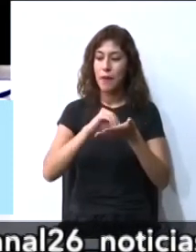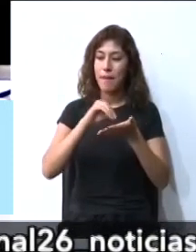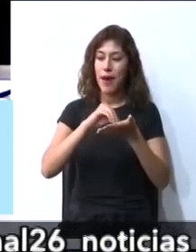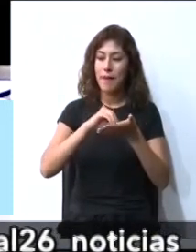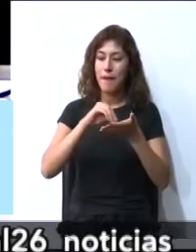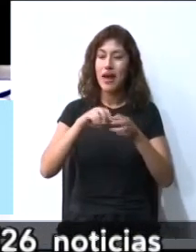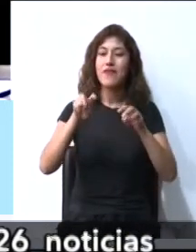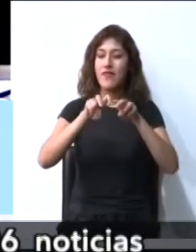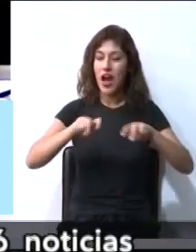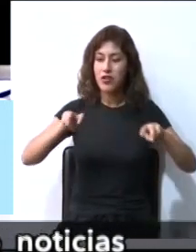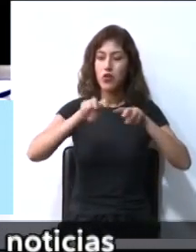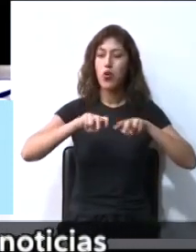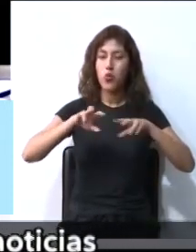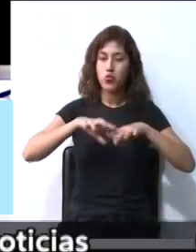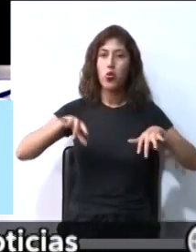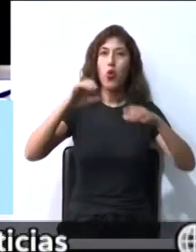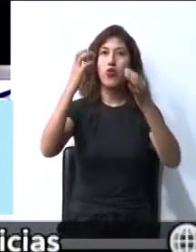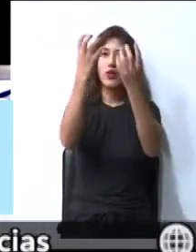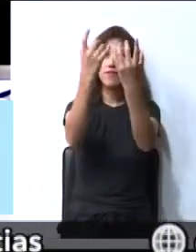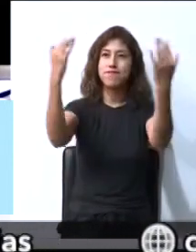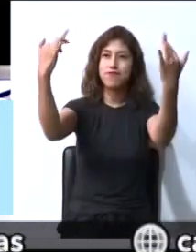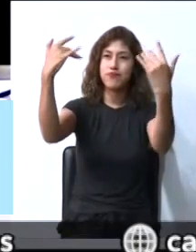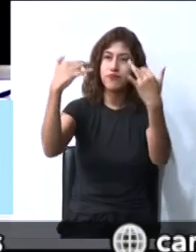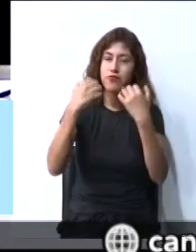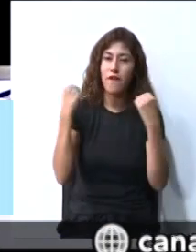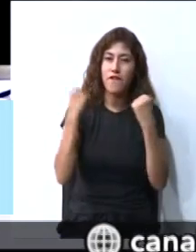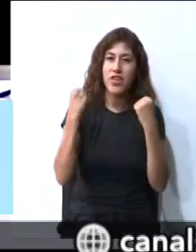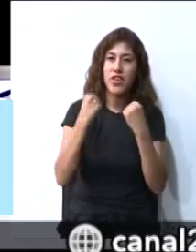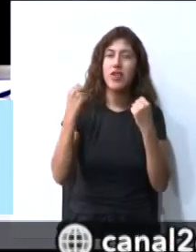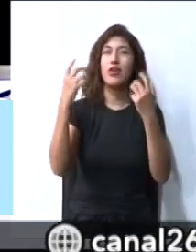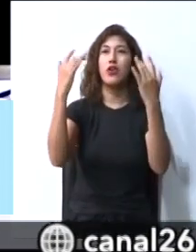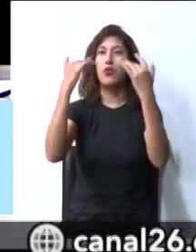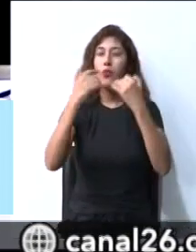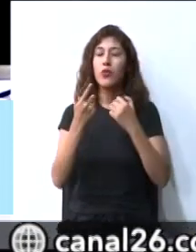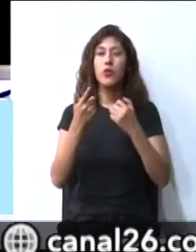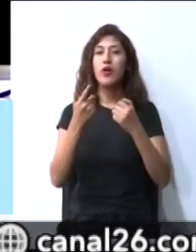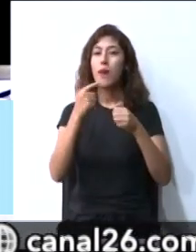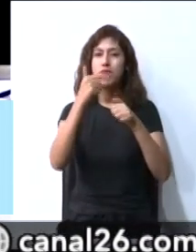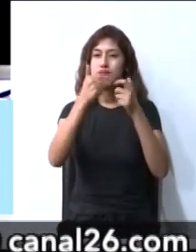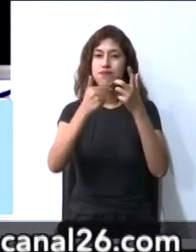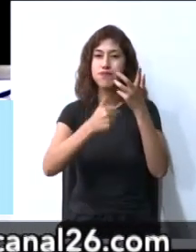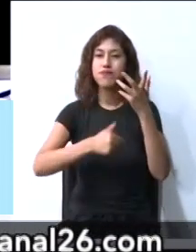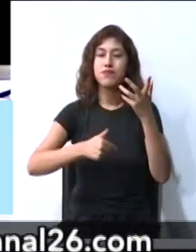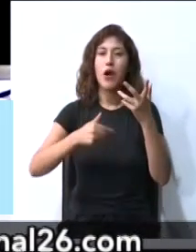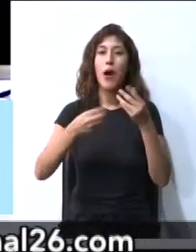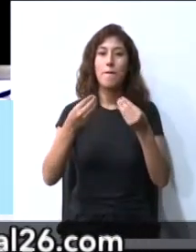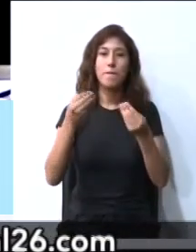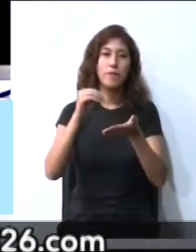había casi toda la flota, mejoramos la frecuencia y para eso hicimos las obras de potenciación.